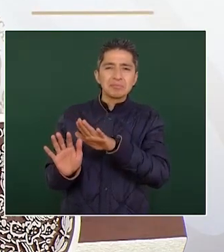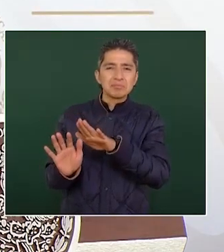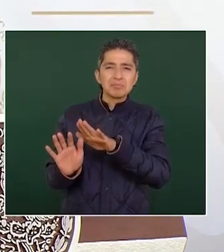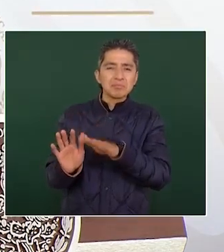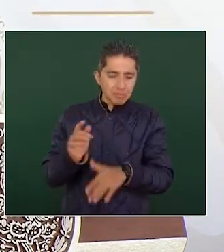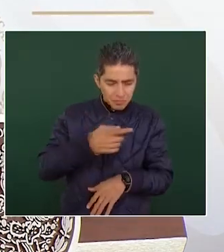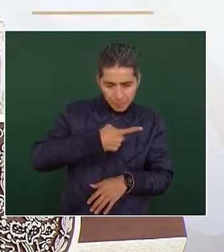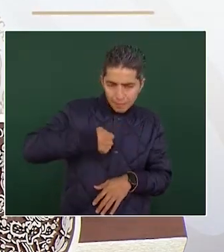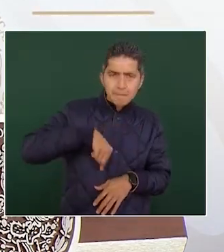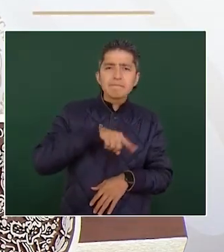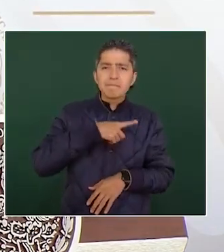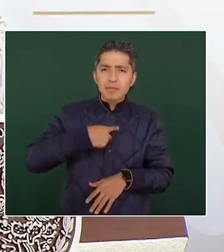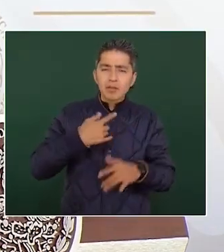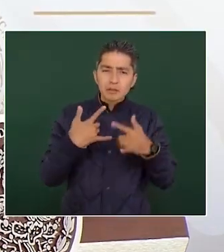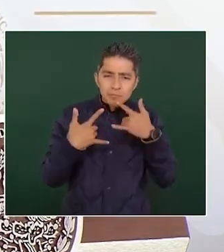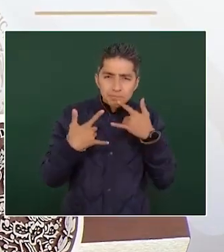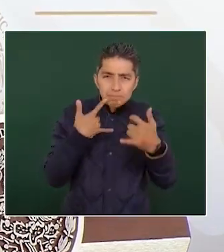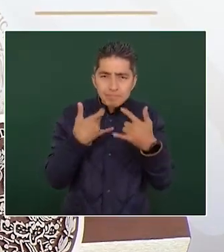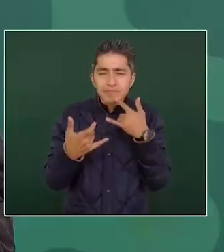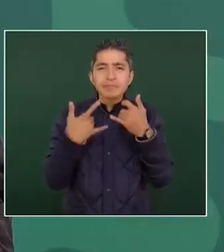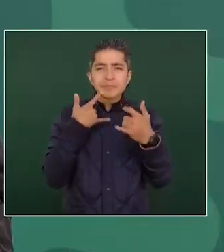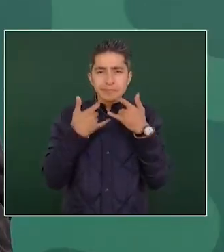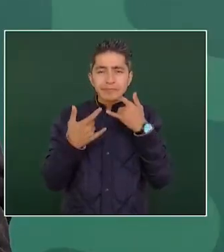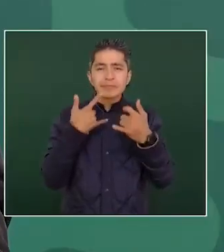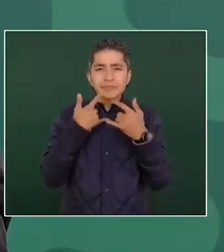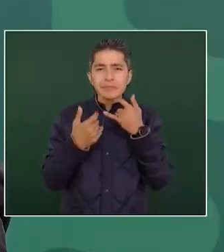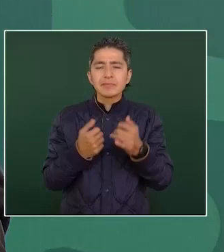Nosotros luchamos